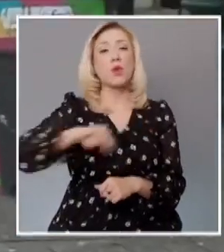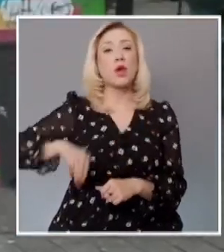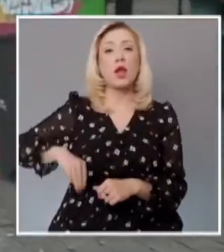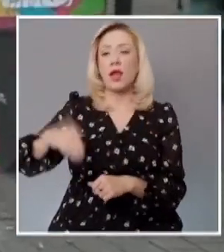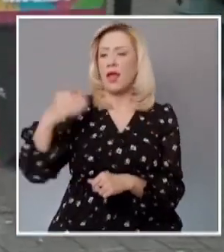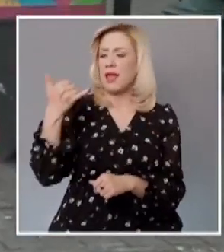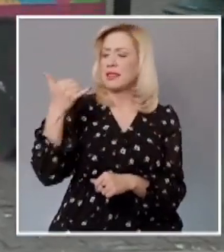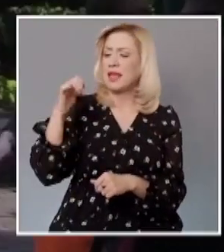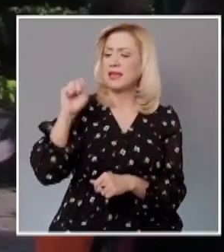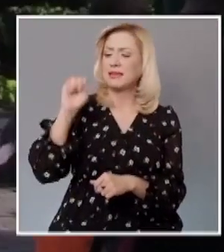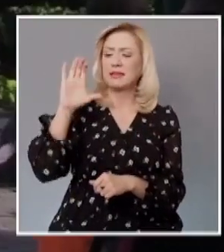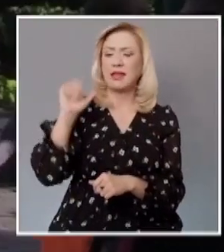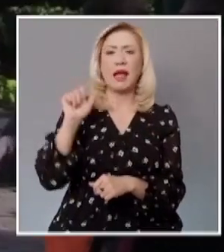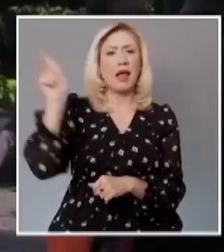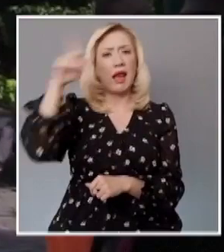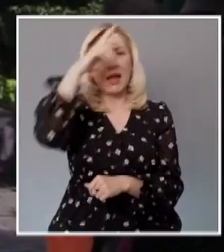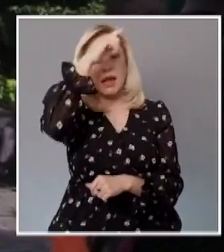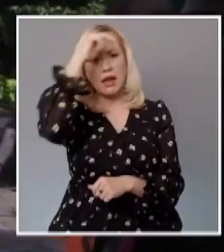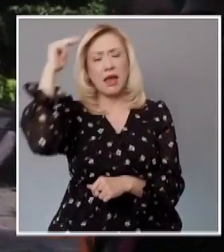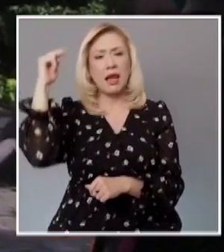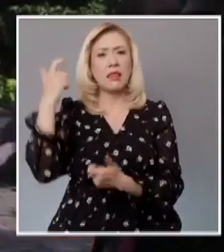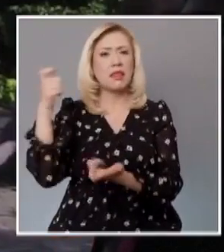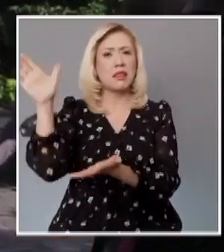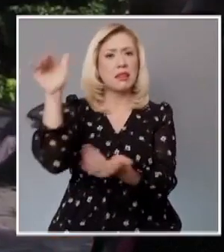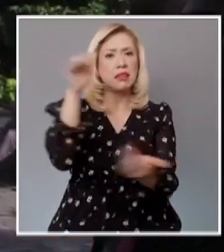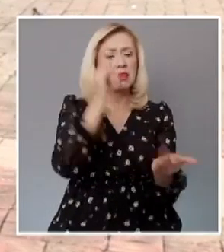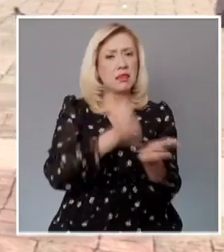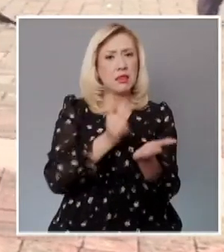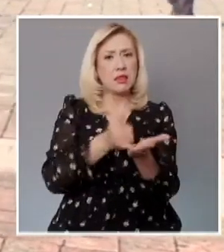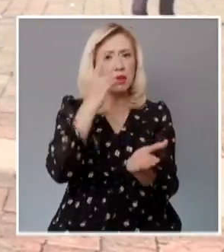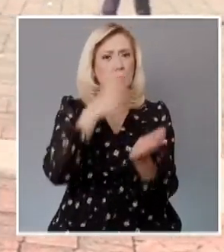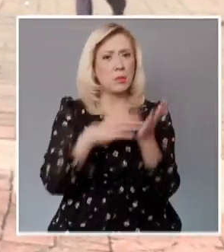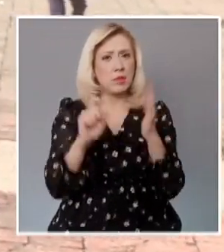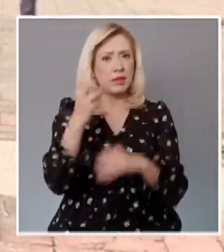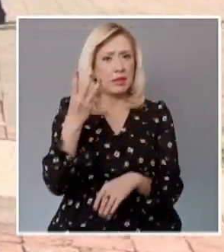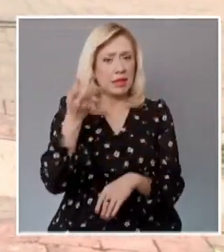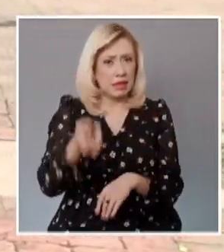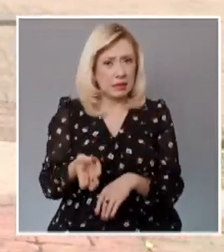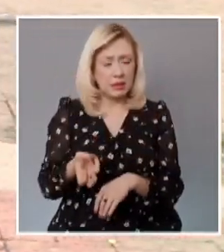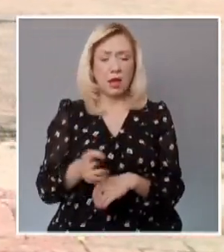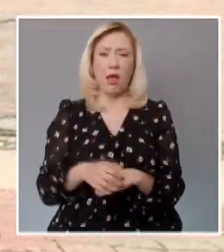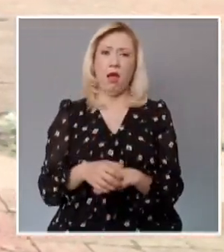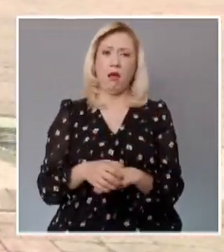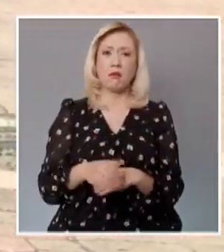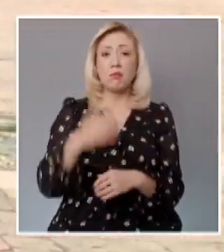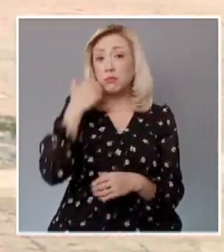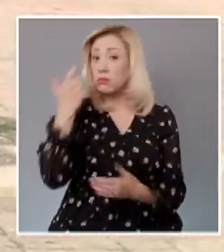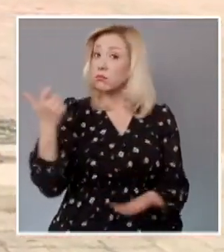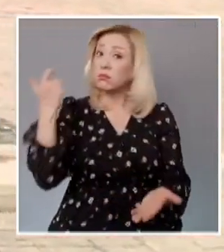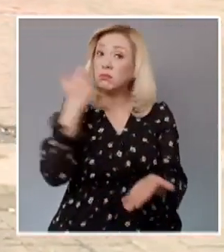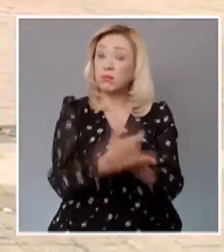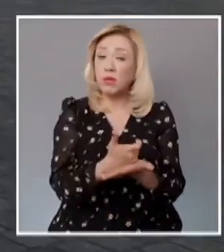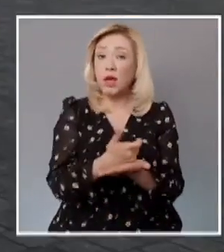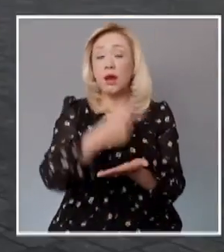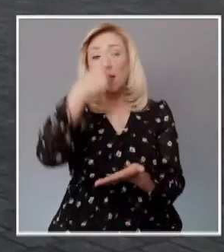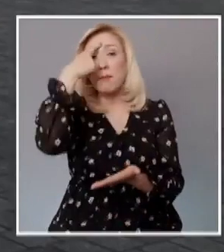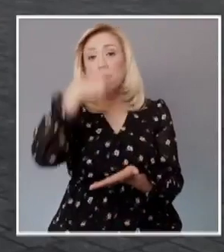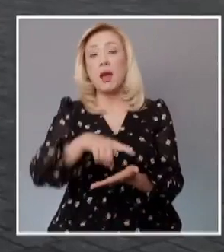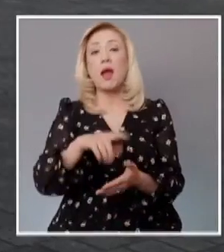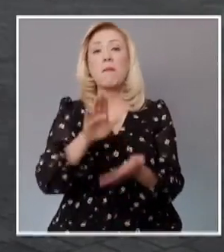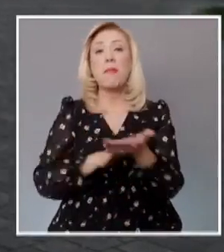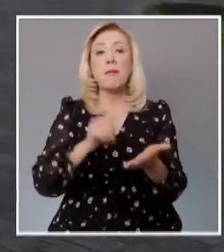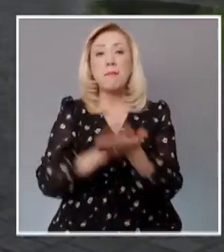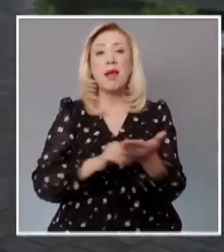ejercicio fiscal 2023. Dicha disposición establecía el cobro de derechos por certificación de documentos y por